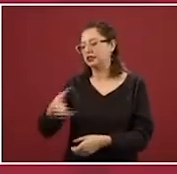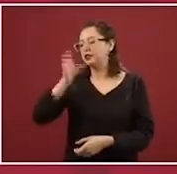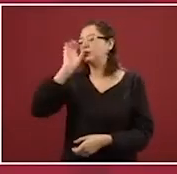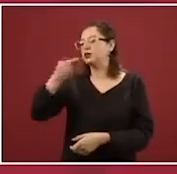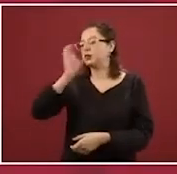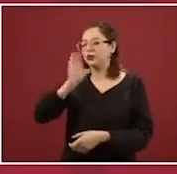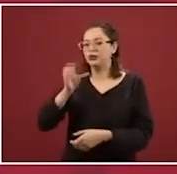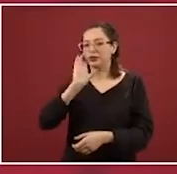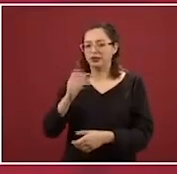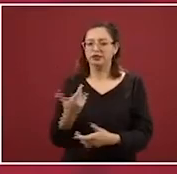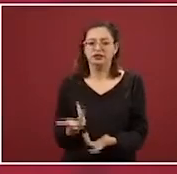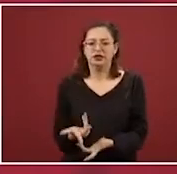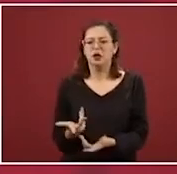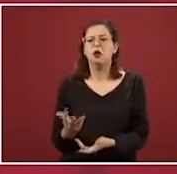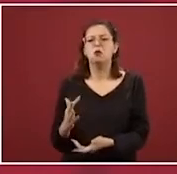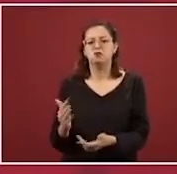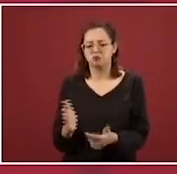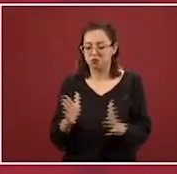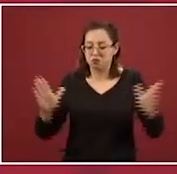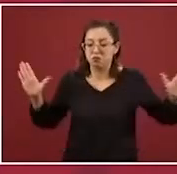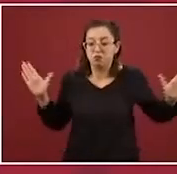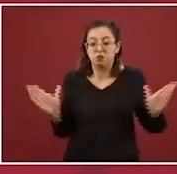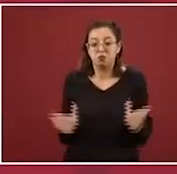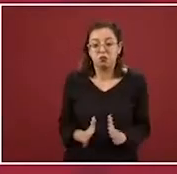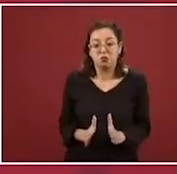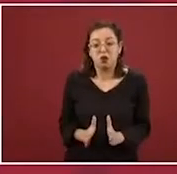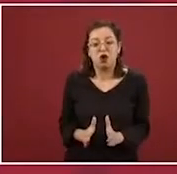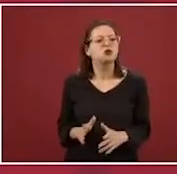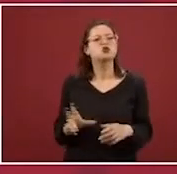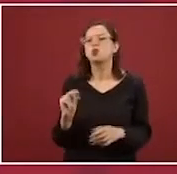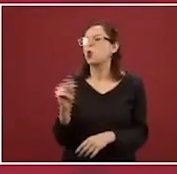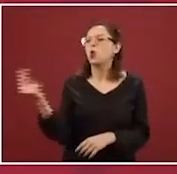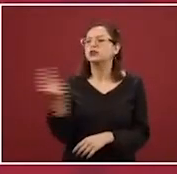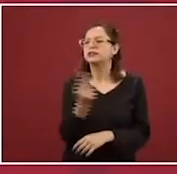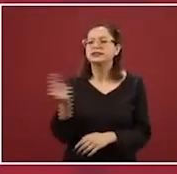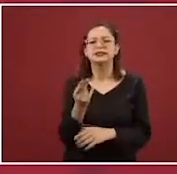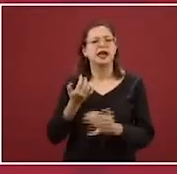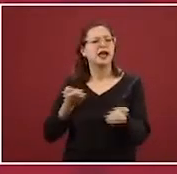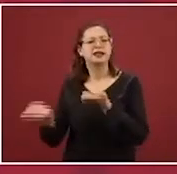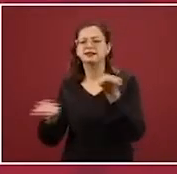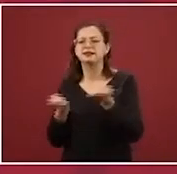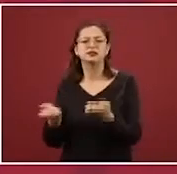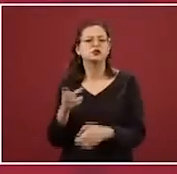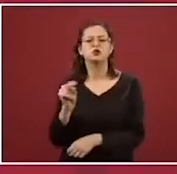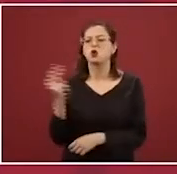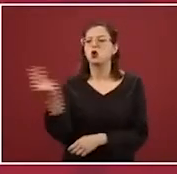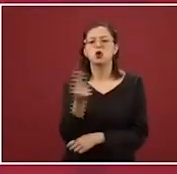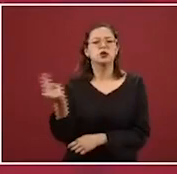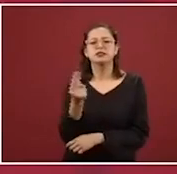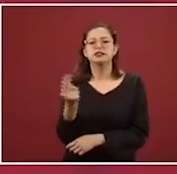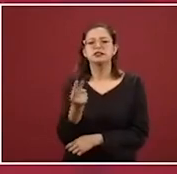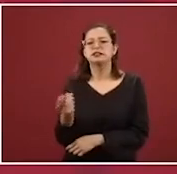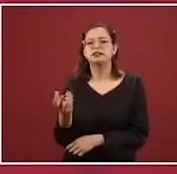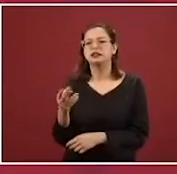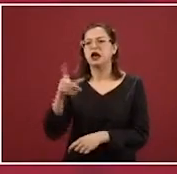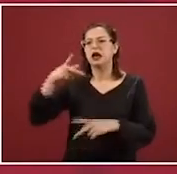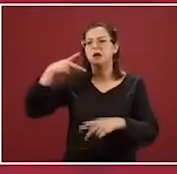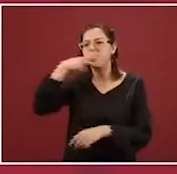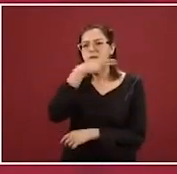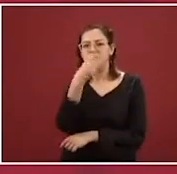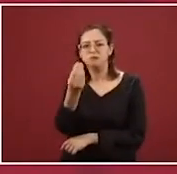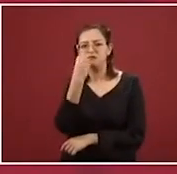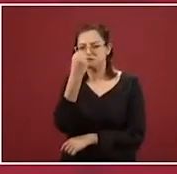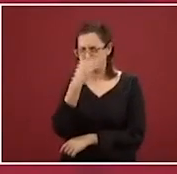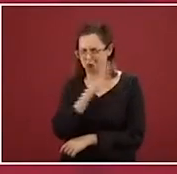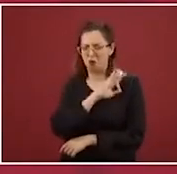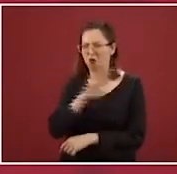dejar de empacarle y sin hacer ejercicio, que es lo que realmente nos baja de peso. Y estos